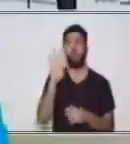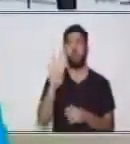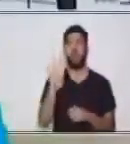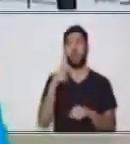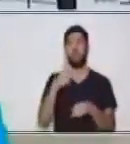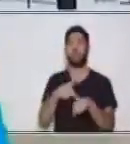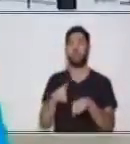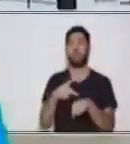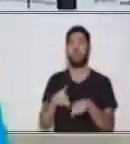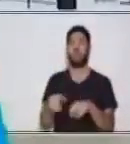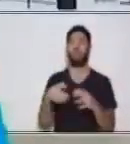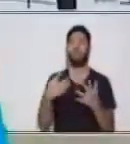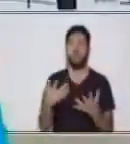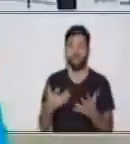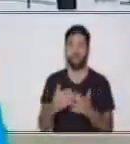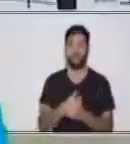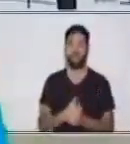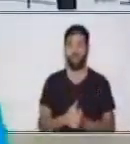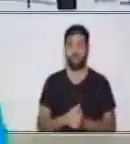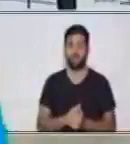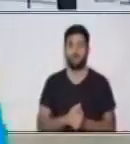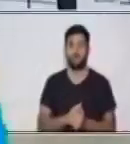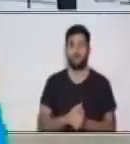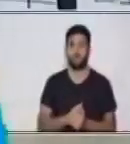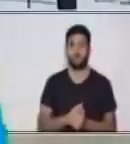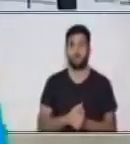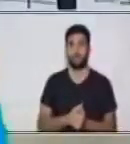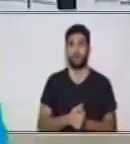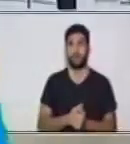4 de la tarde, la temperatura tenemos